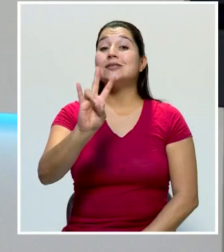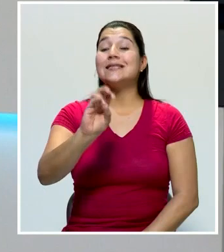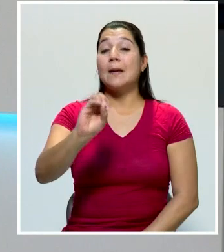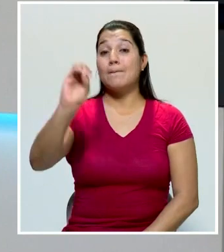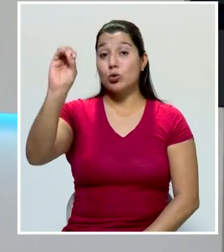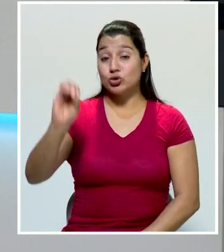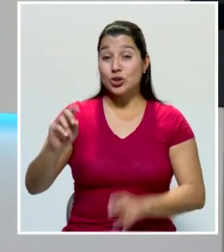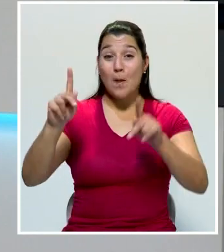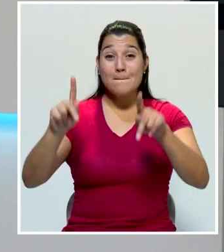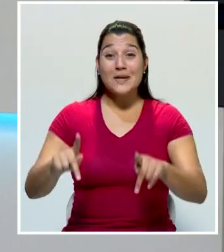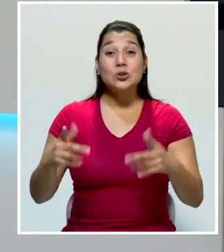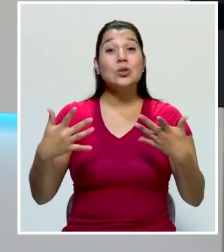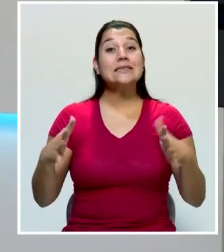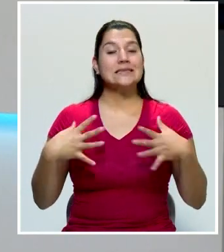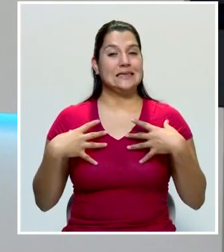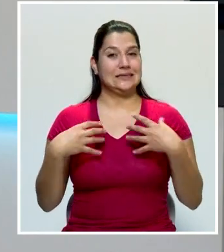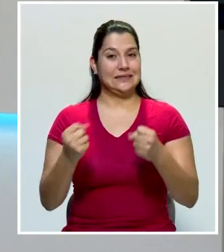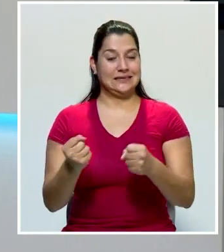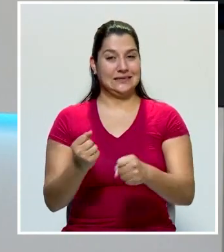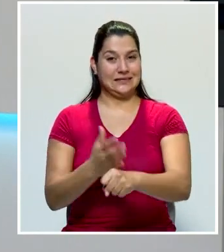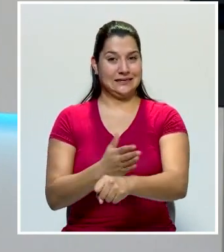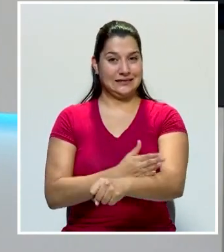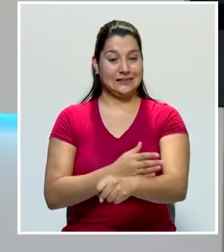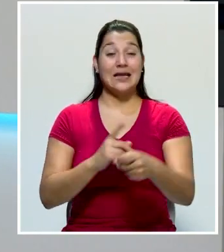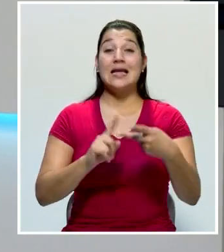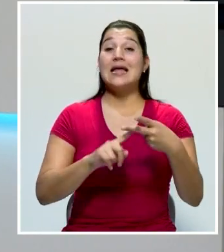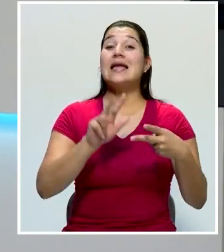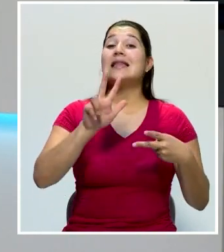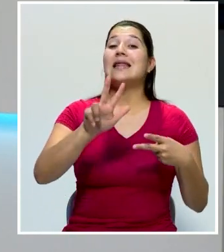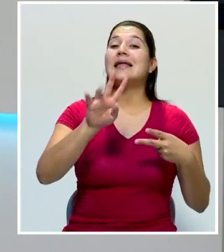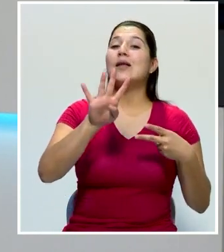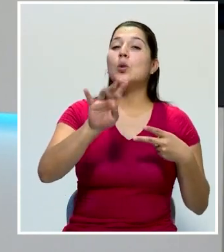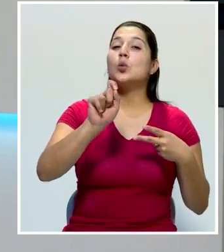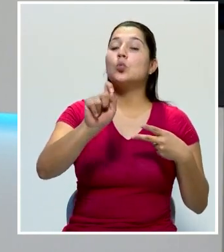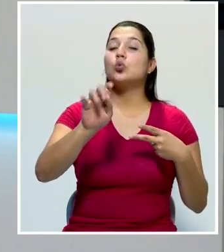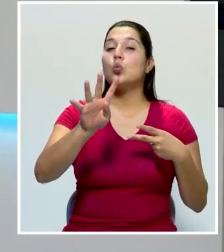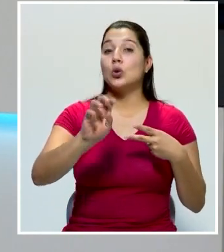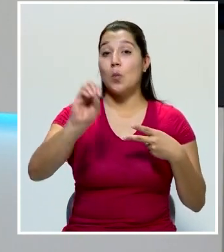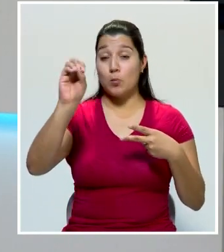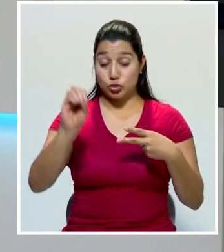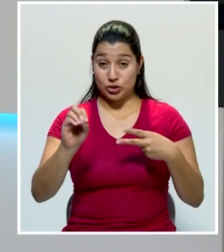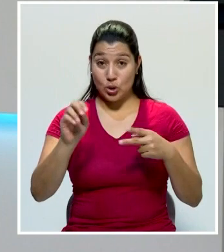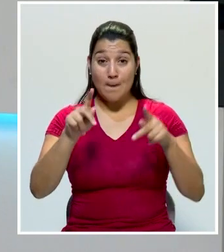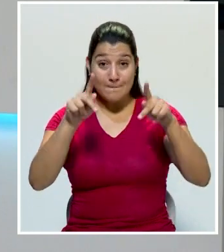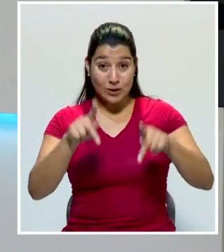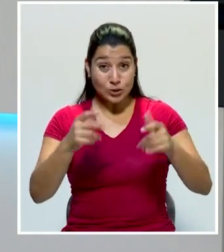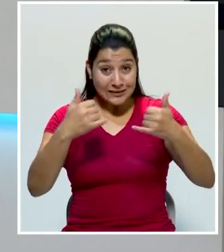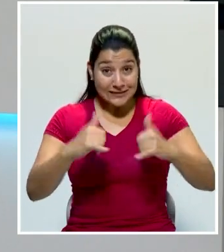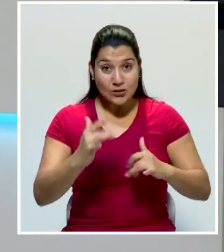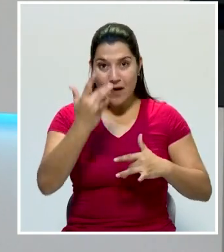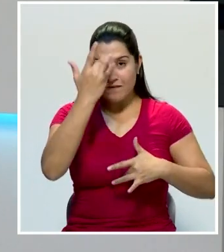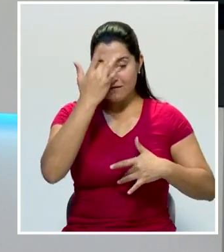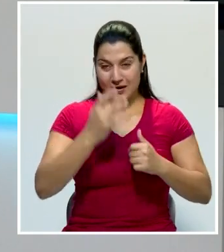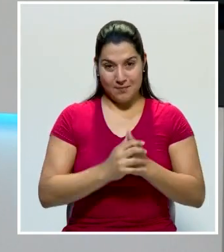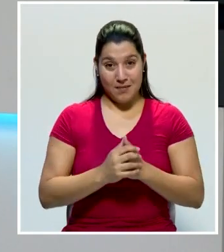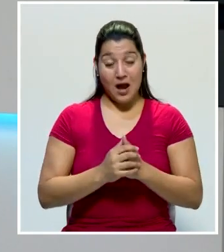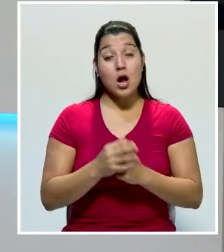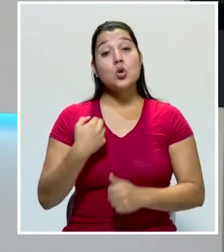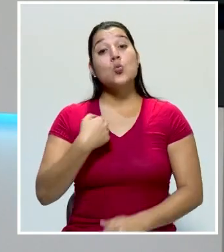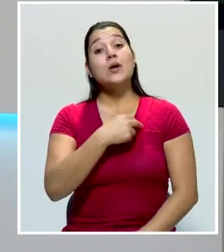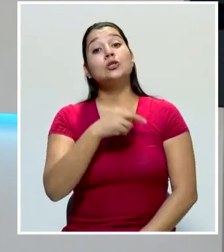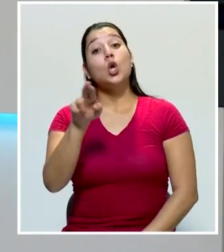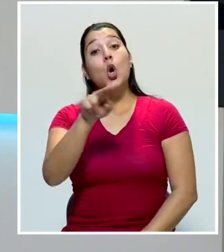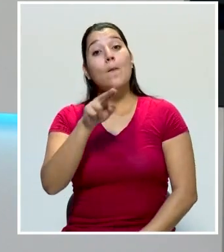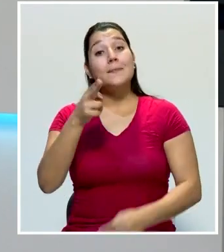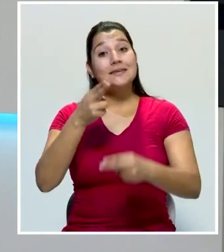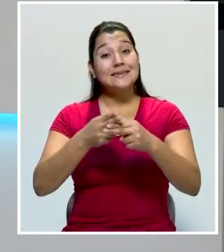64.7% de personas recuperadas y un 34.4% de casos activos. Nuestro compañero, el